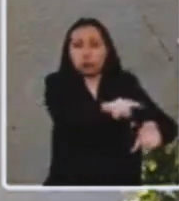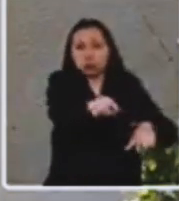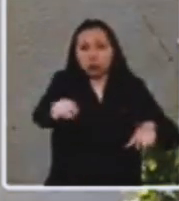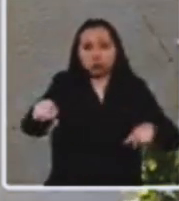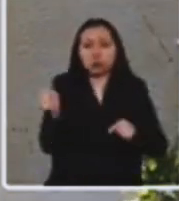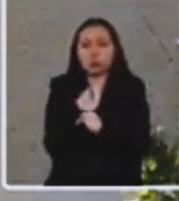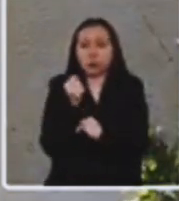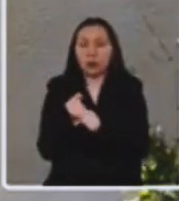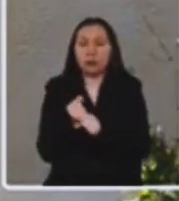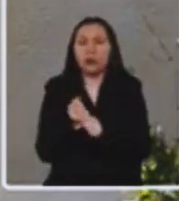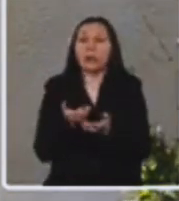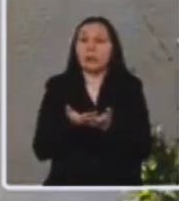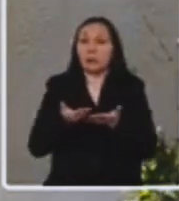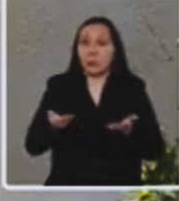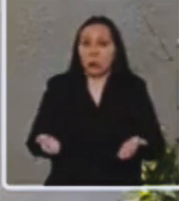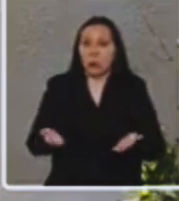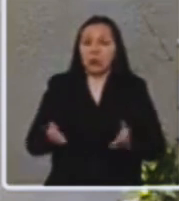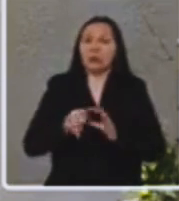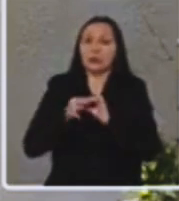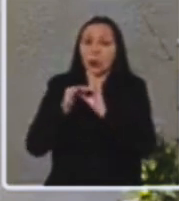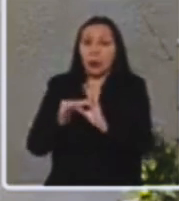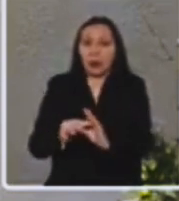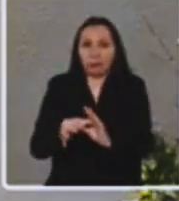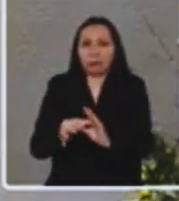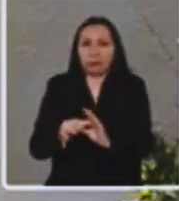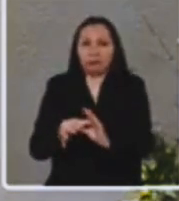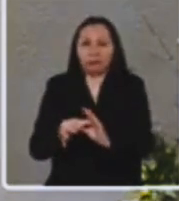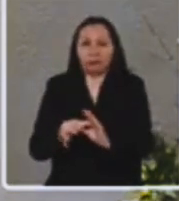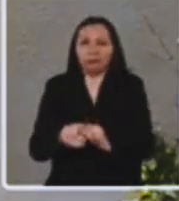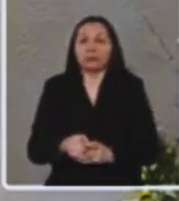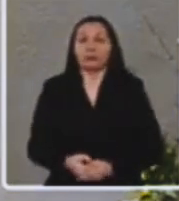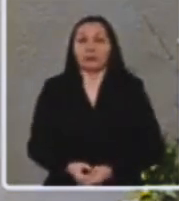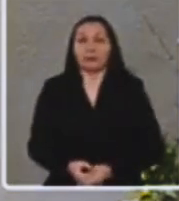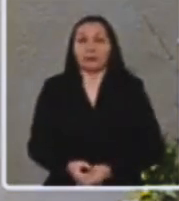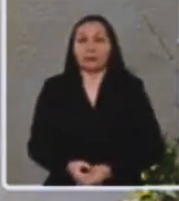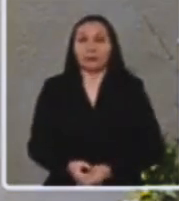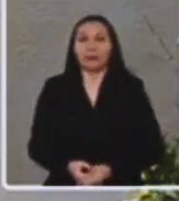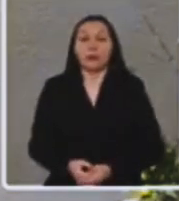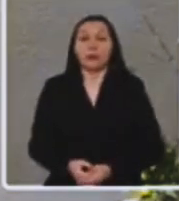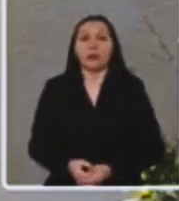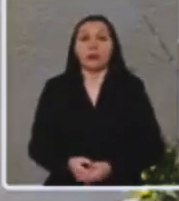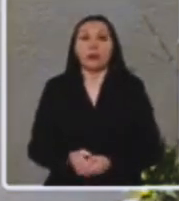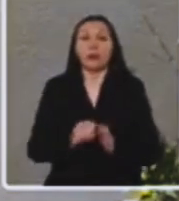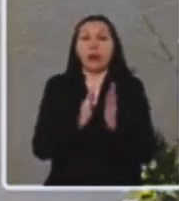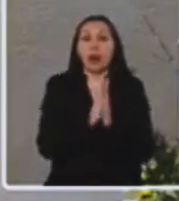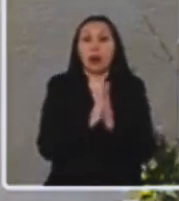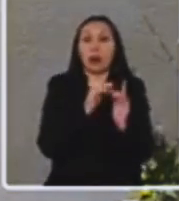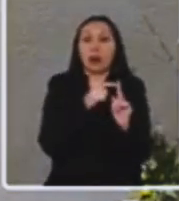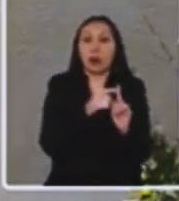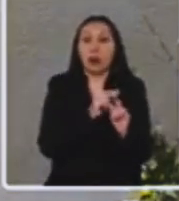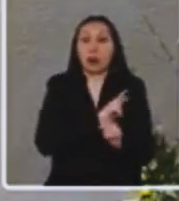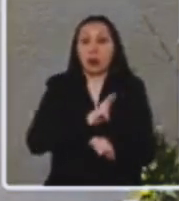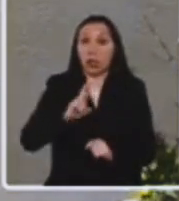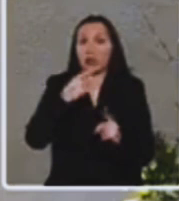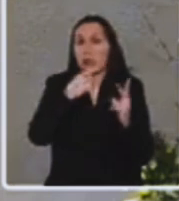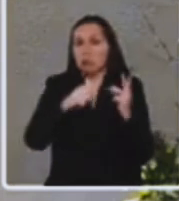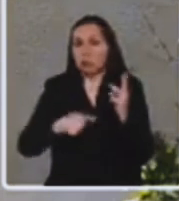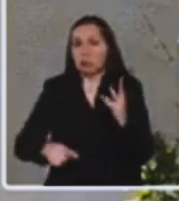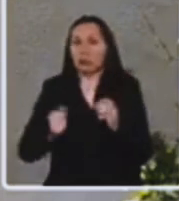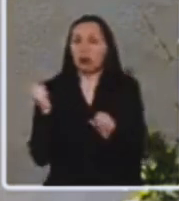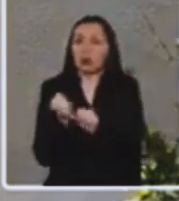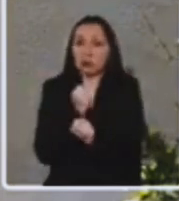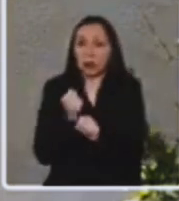tarea. Por eso agradezco a las órdenes religiosas que